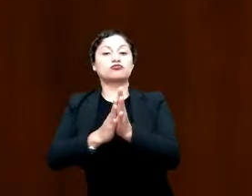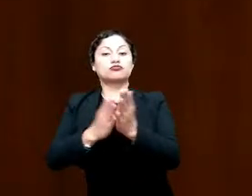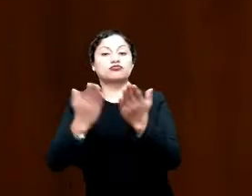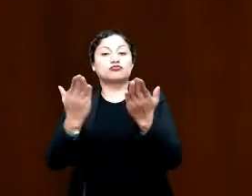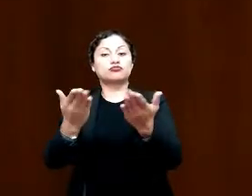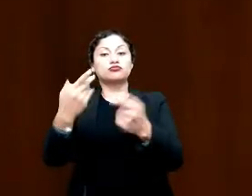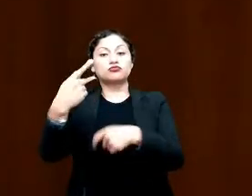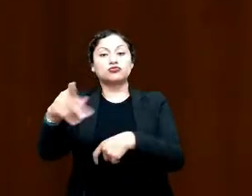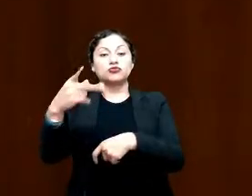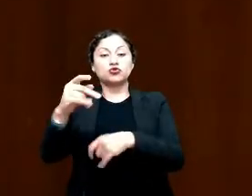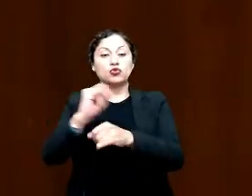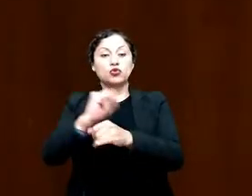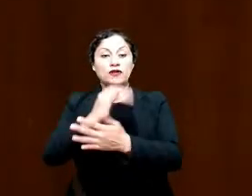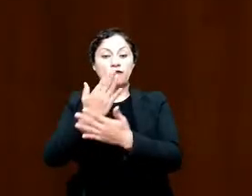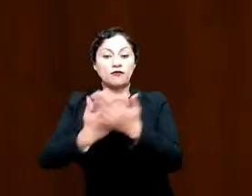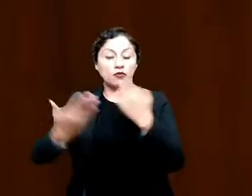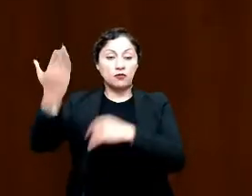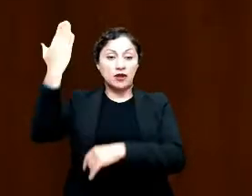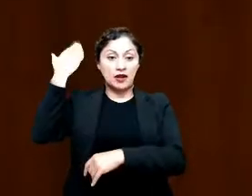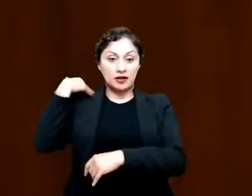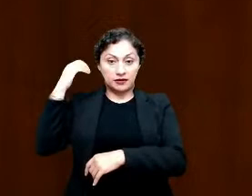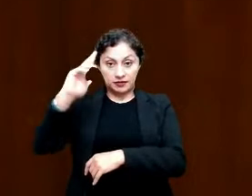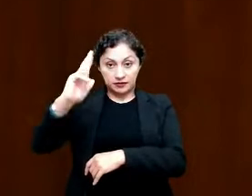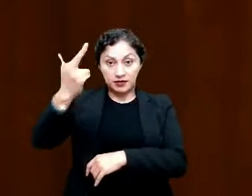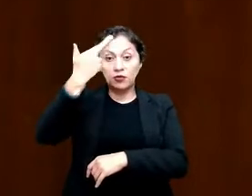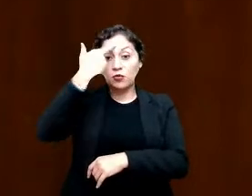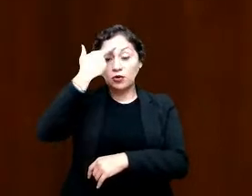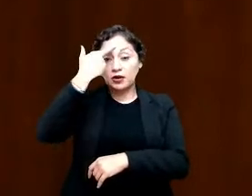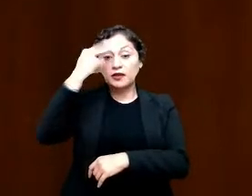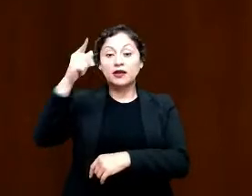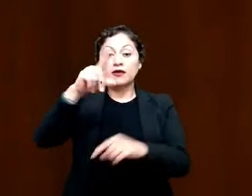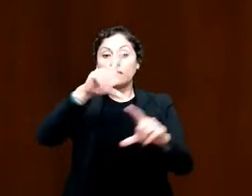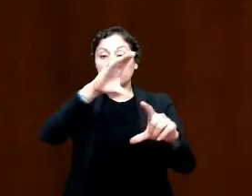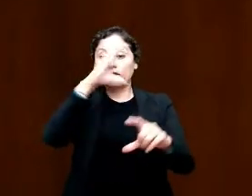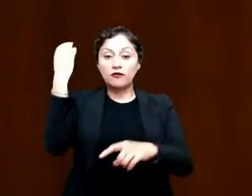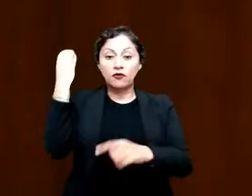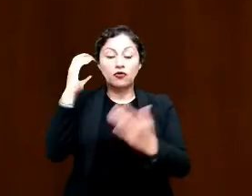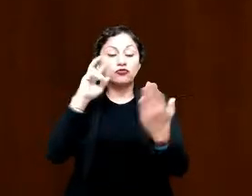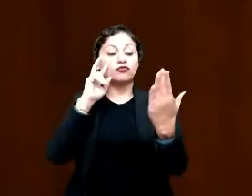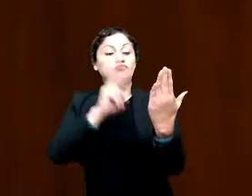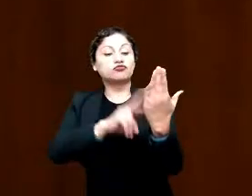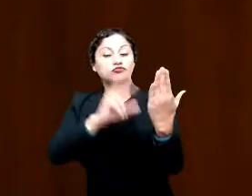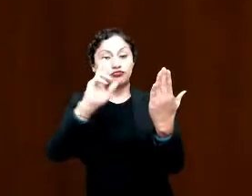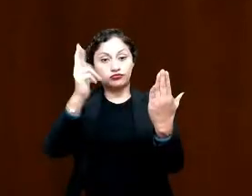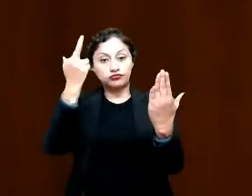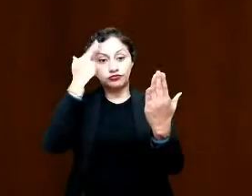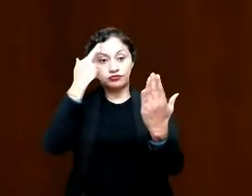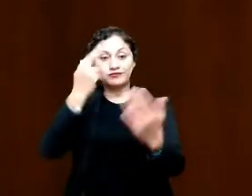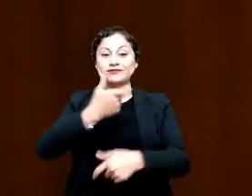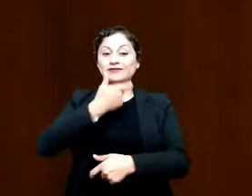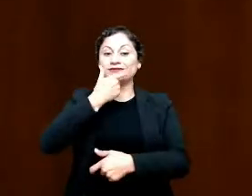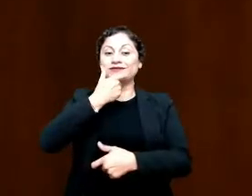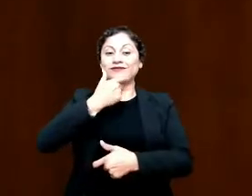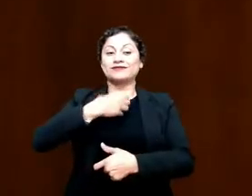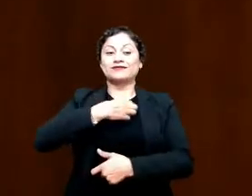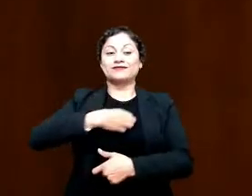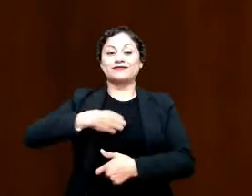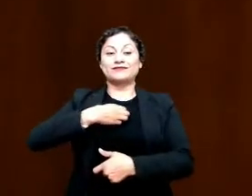evento. ¿Se acuerdan de aquella foto que recordamos donde se les veía muy sonrientes y